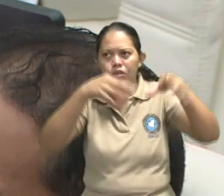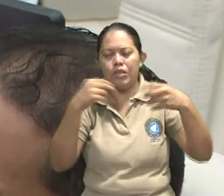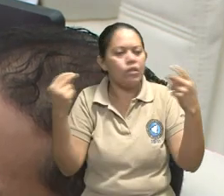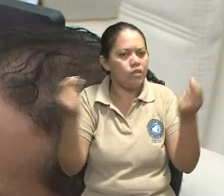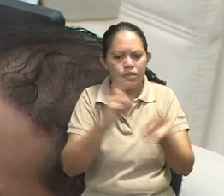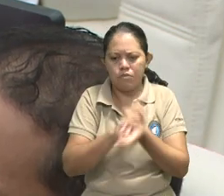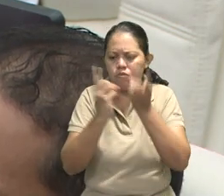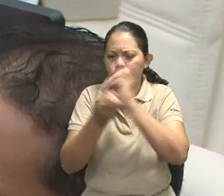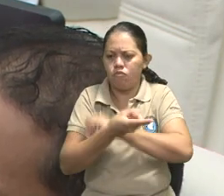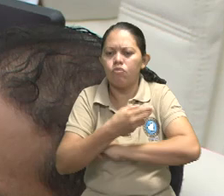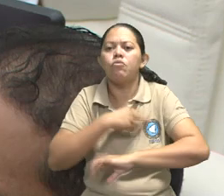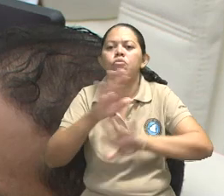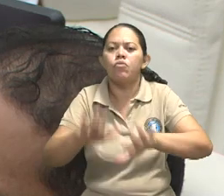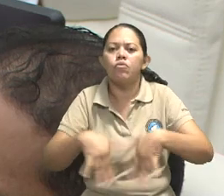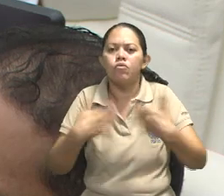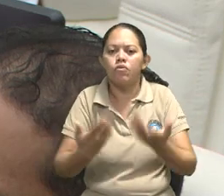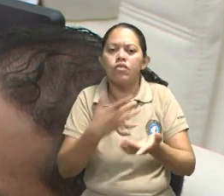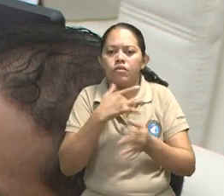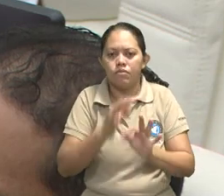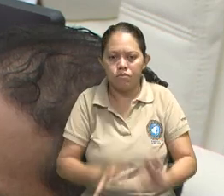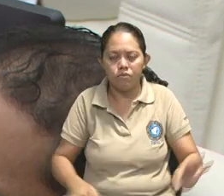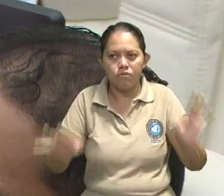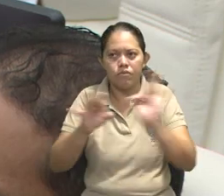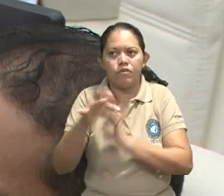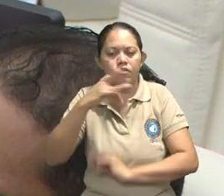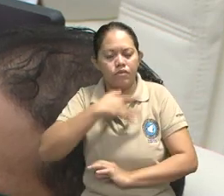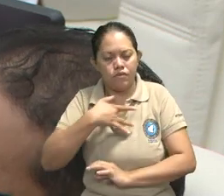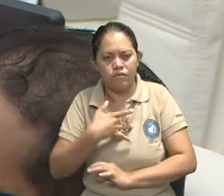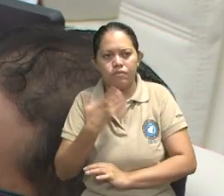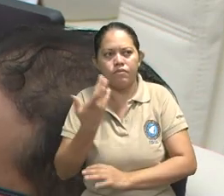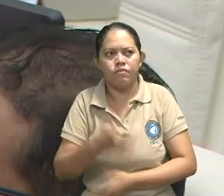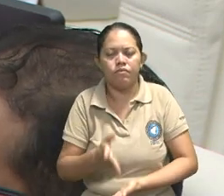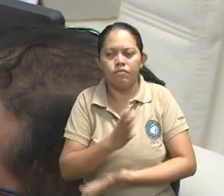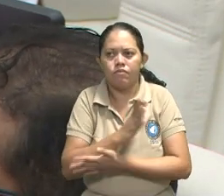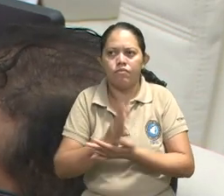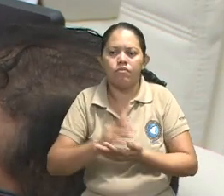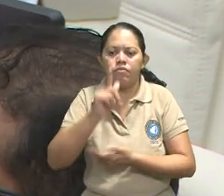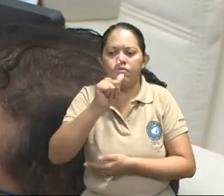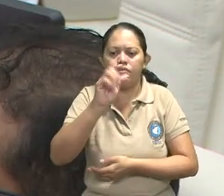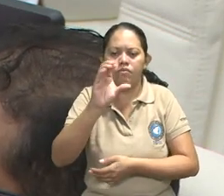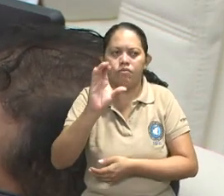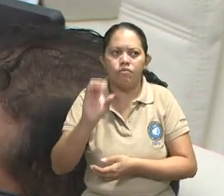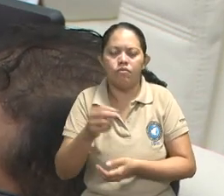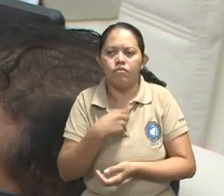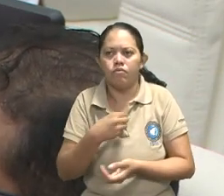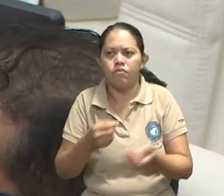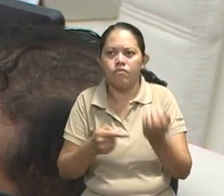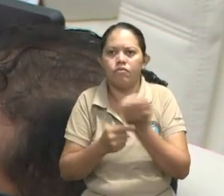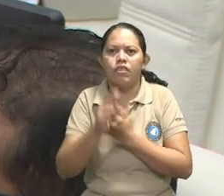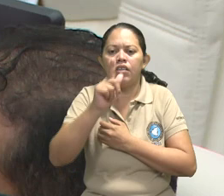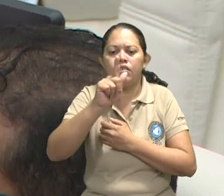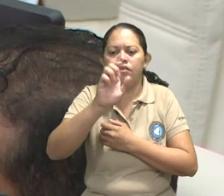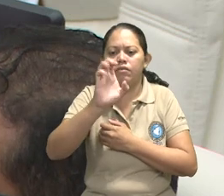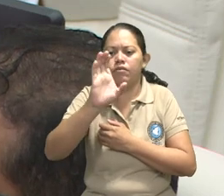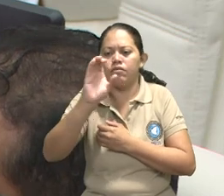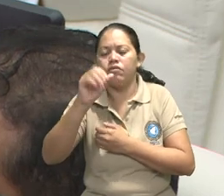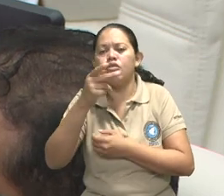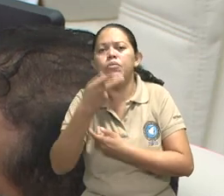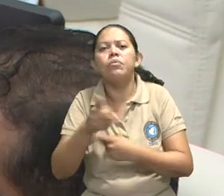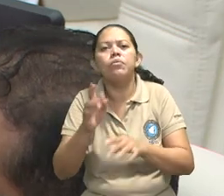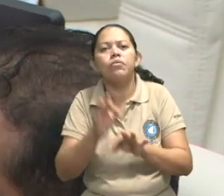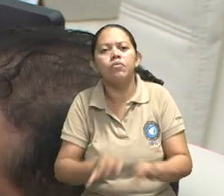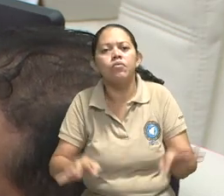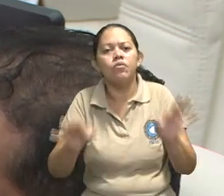constante evolución. Por lo tanto, es necesario que el Instituto Nicaragüense de Telecomunicaciones y Correos, Telcor, disponga